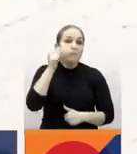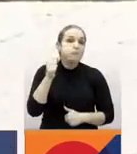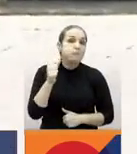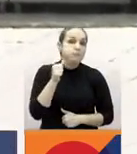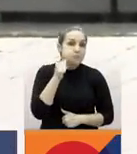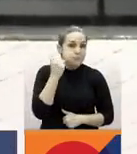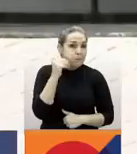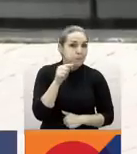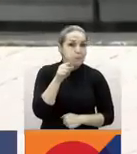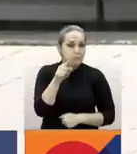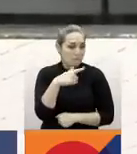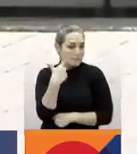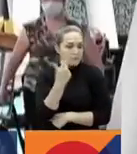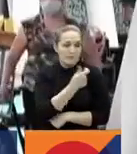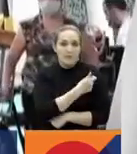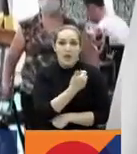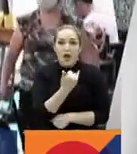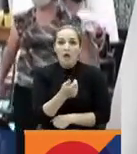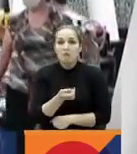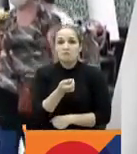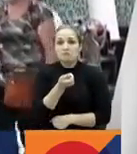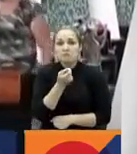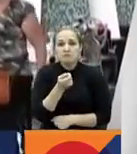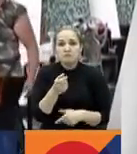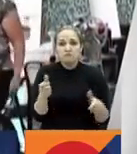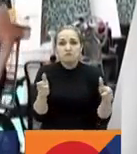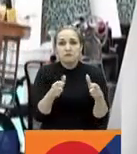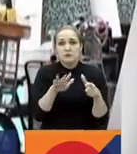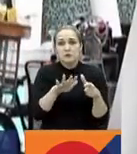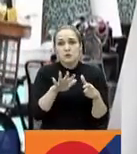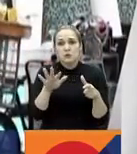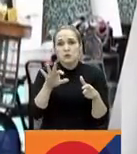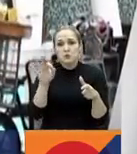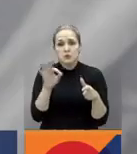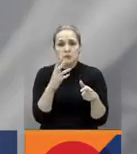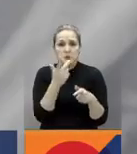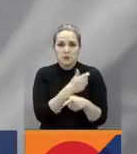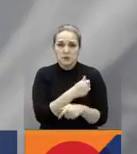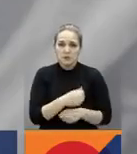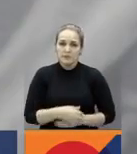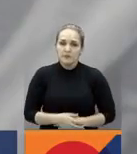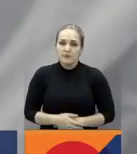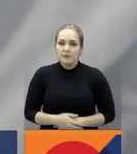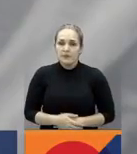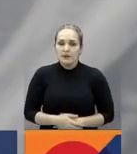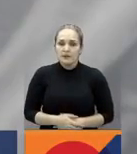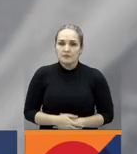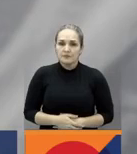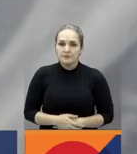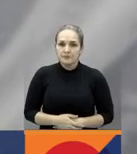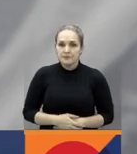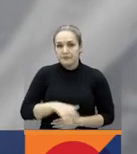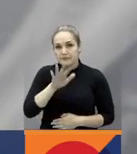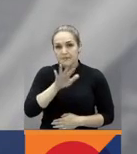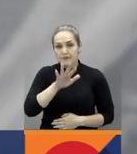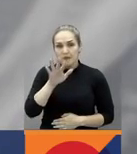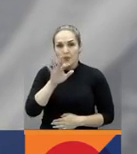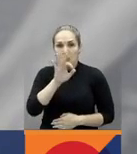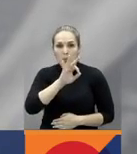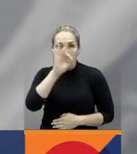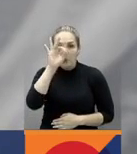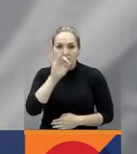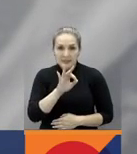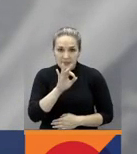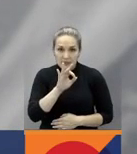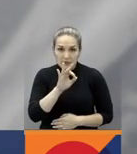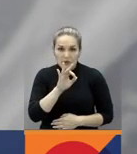el inyectable, pues tan solo el 55% de esta población han sido vacunadas. De ese 55%, solo un 30%